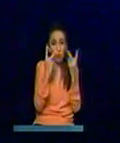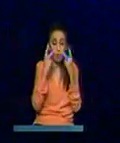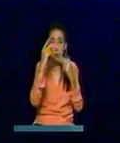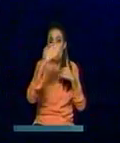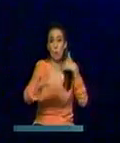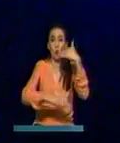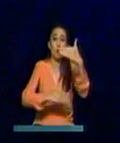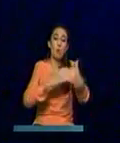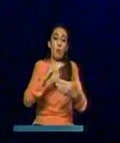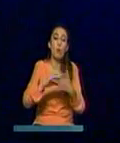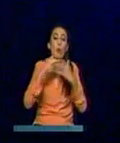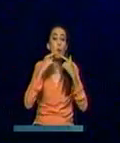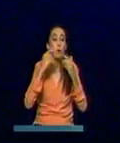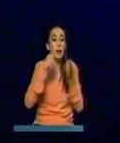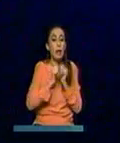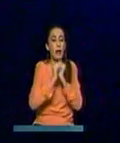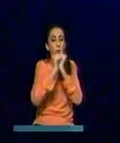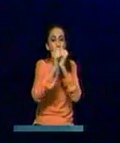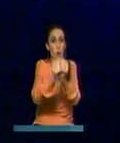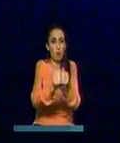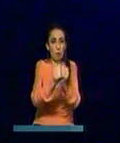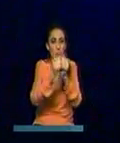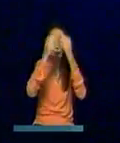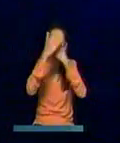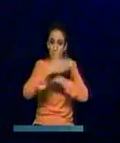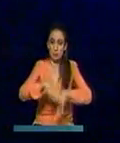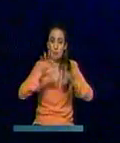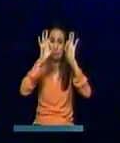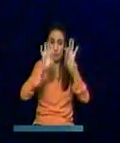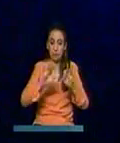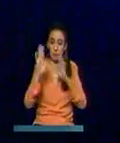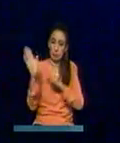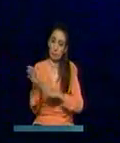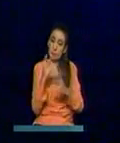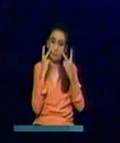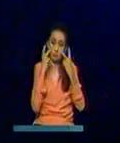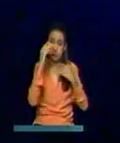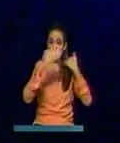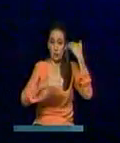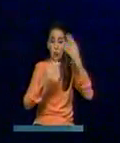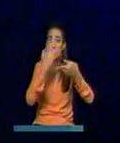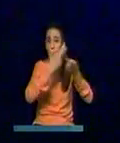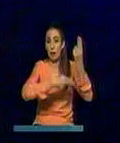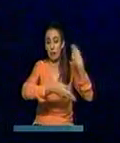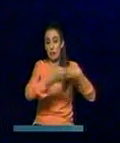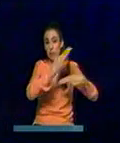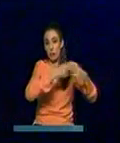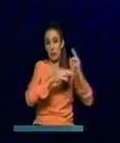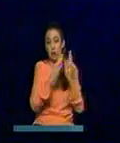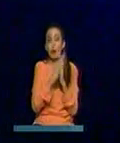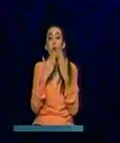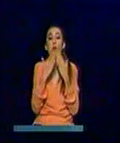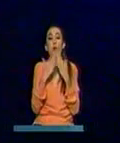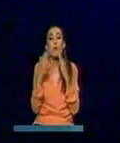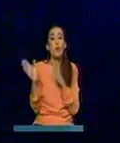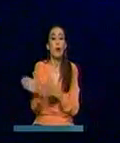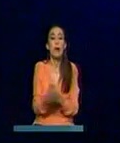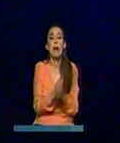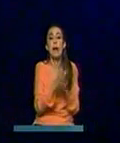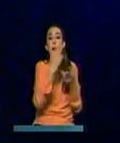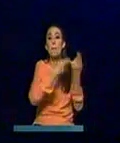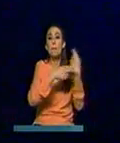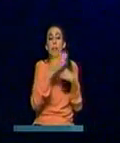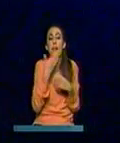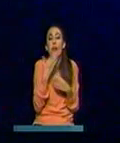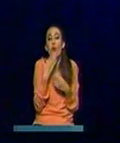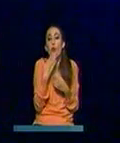ese acompañamiento para armar y organizar un plan de negocios. Hay mucha gente que no sabe en qué emprender o